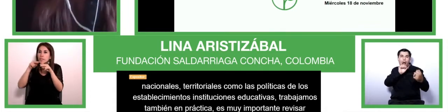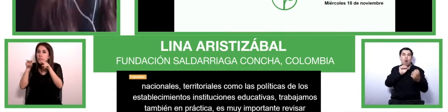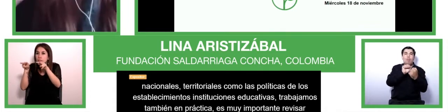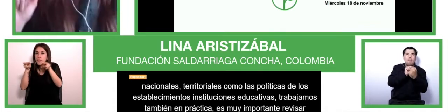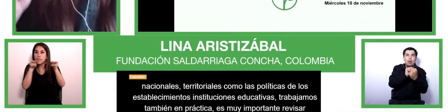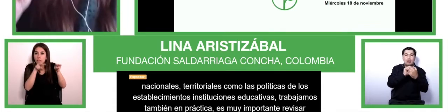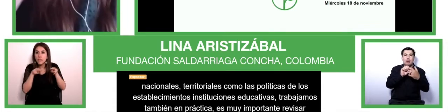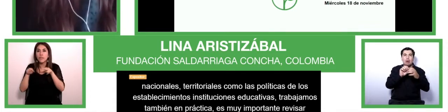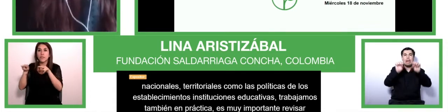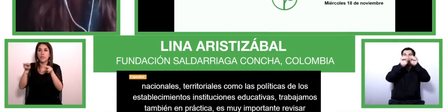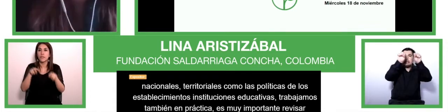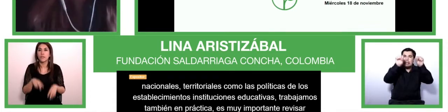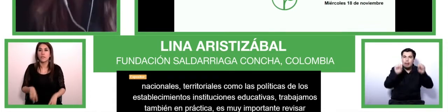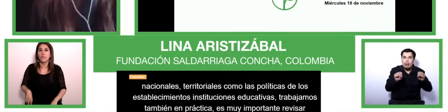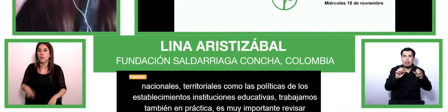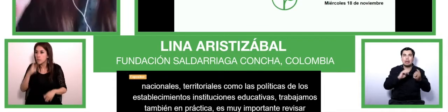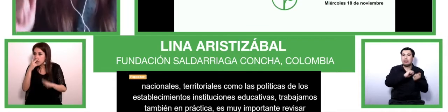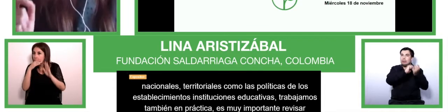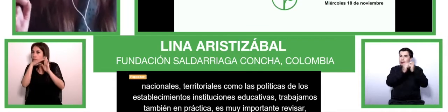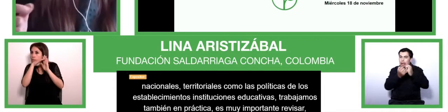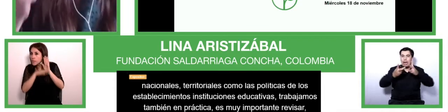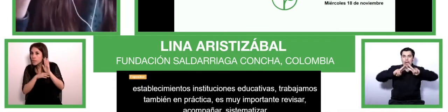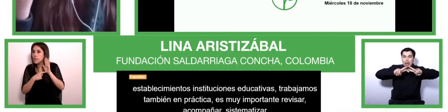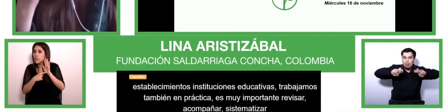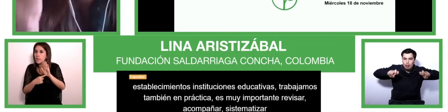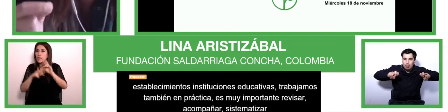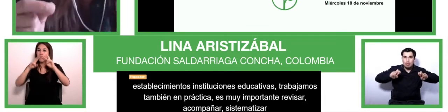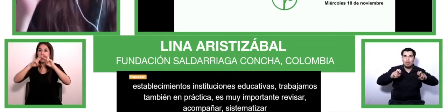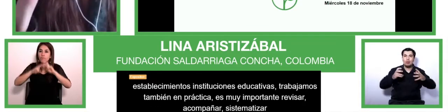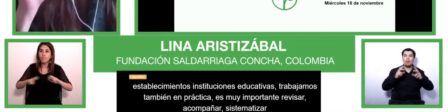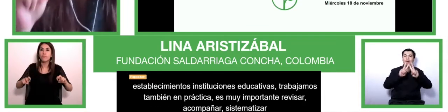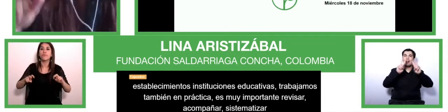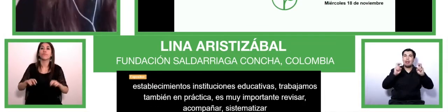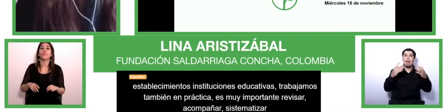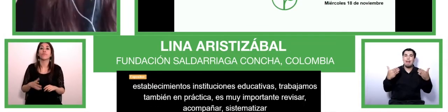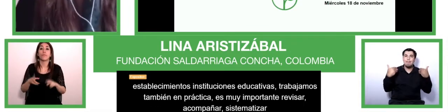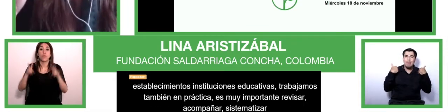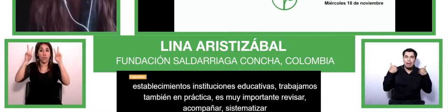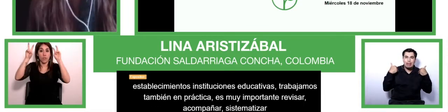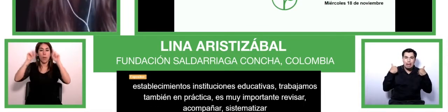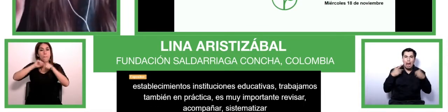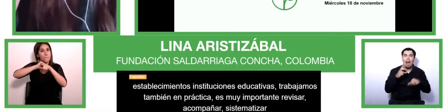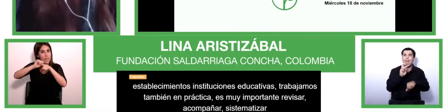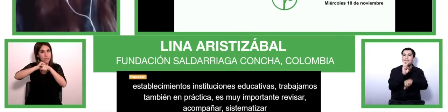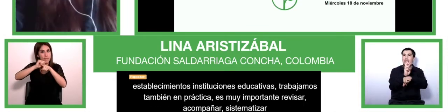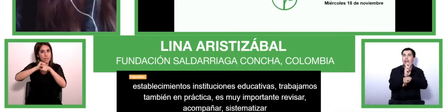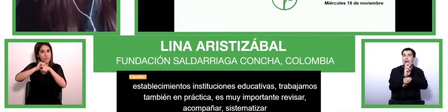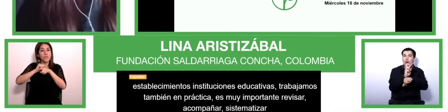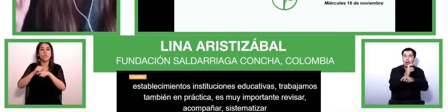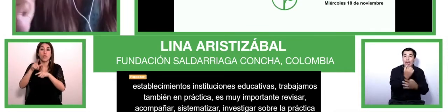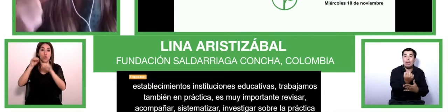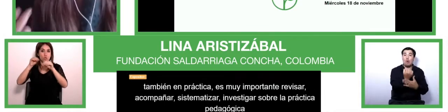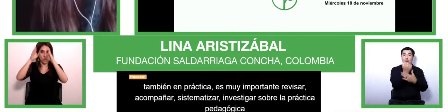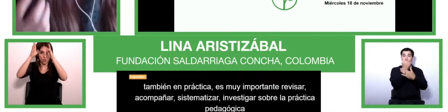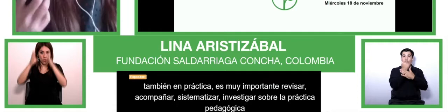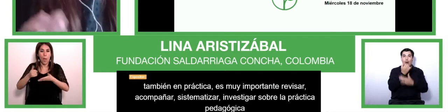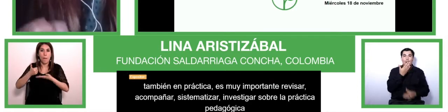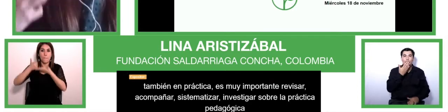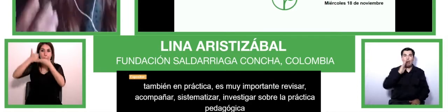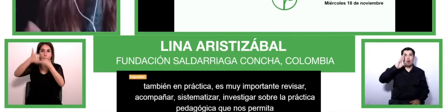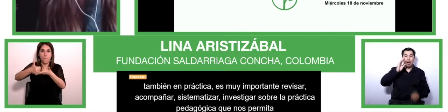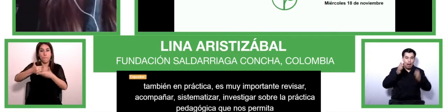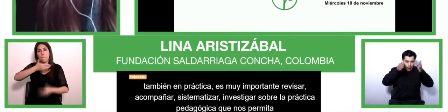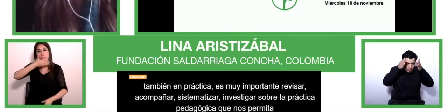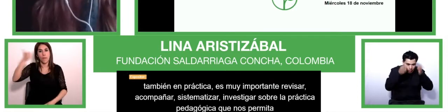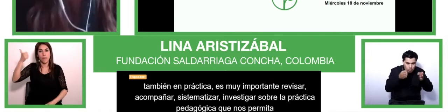acompañar, sistematizar, investigar sobre la práctica práctica pedagógica, mejorar la atención